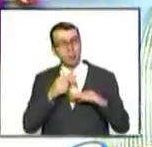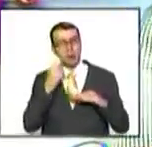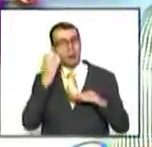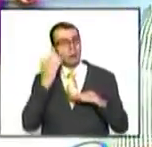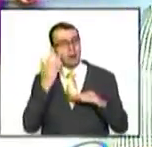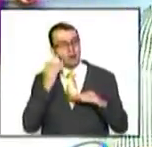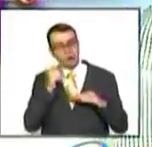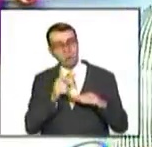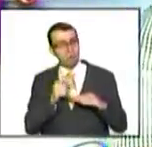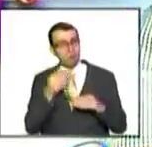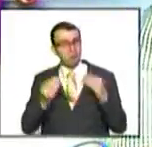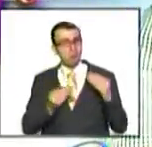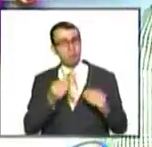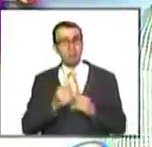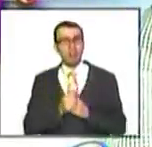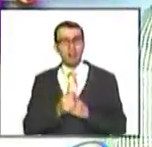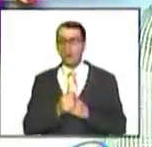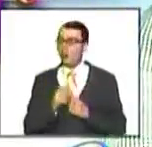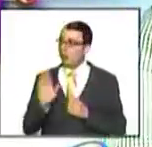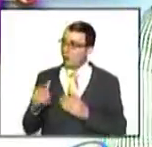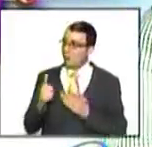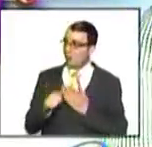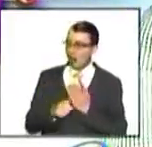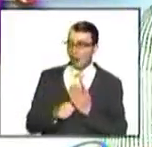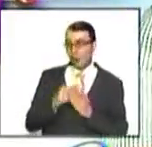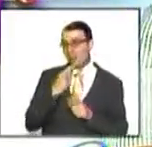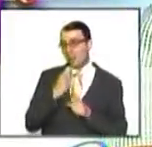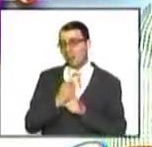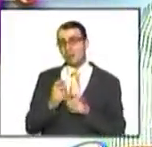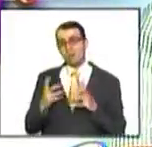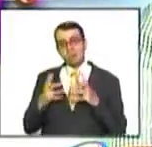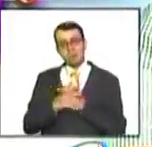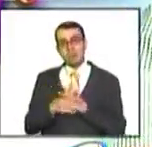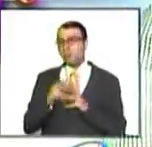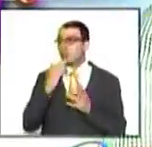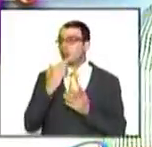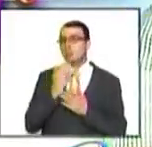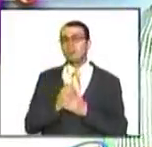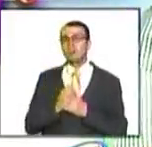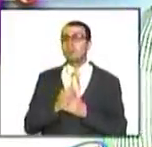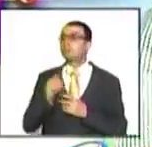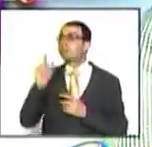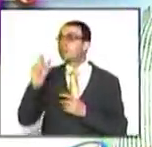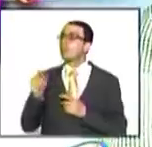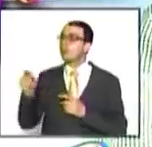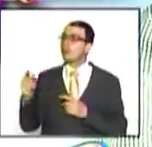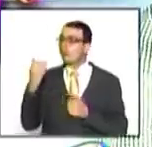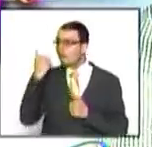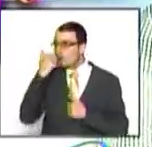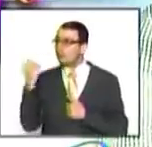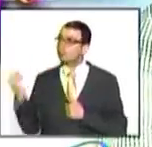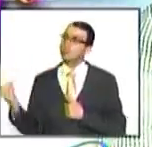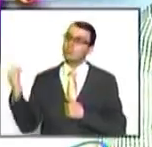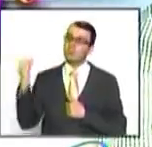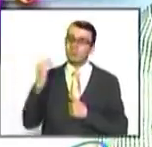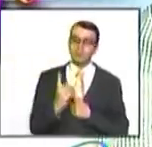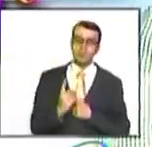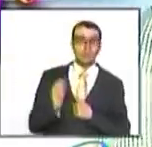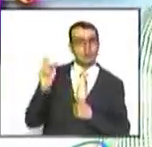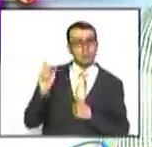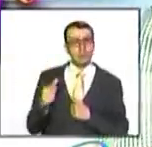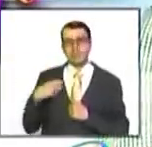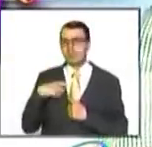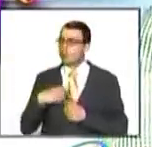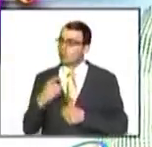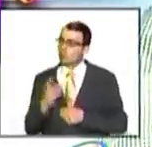ahora, el programa es complejo. Entonces, yo vengo y le pongo a mi paciente que está con